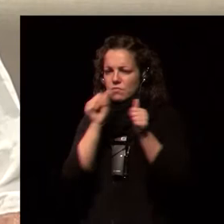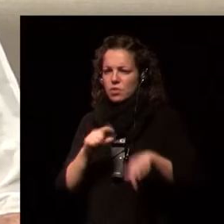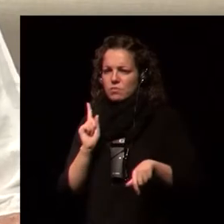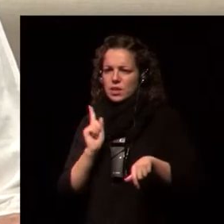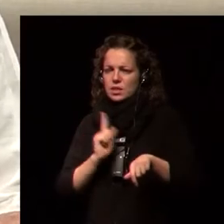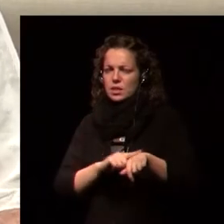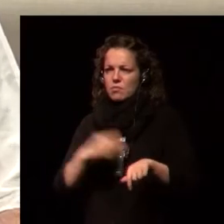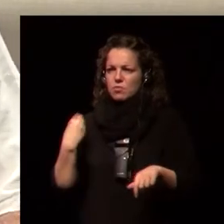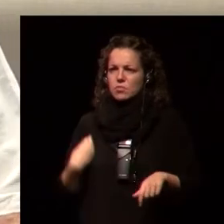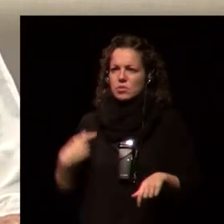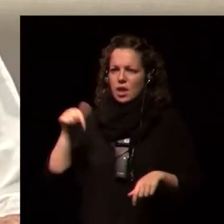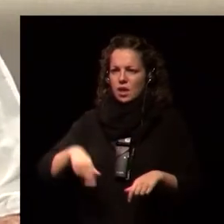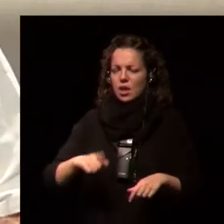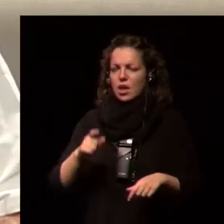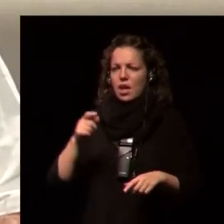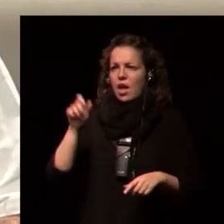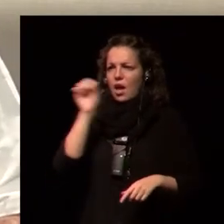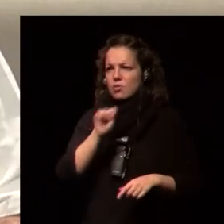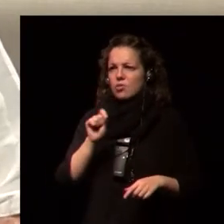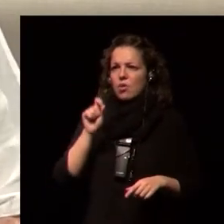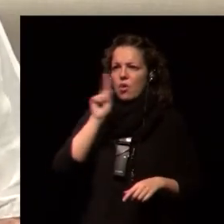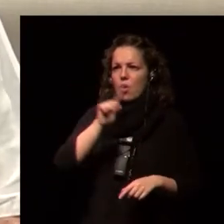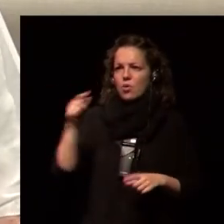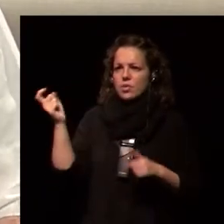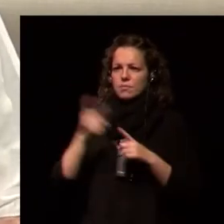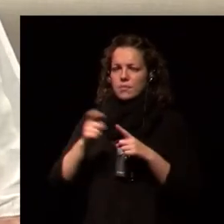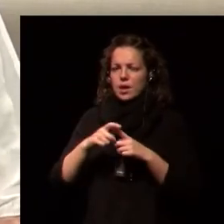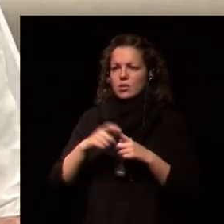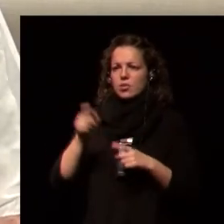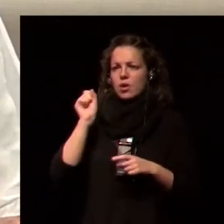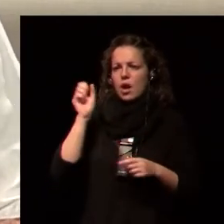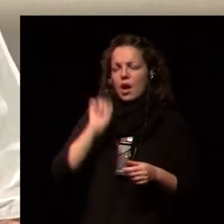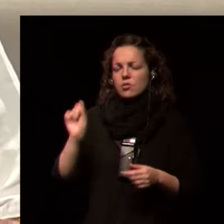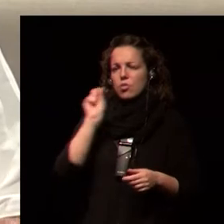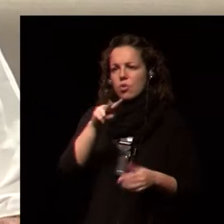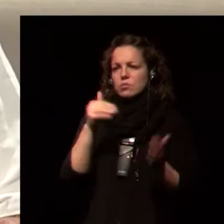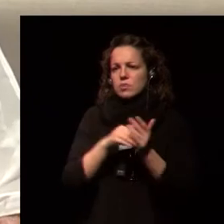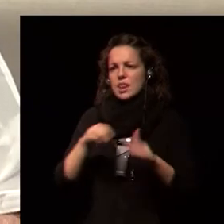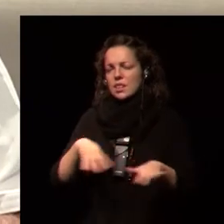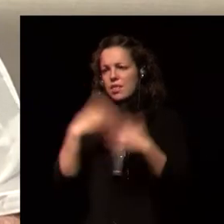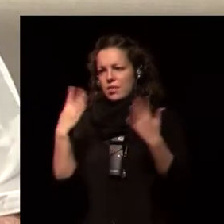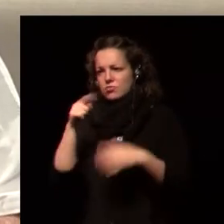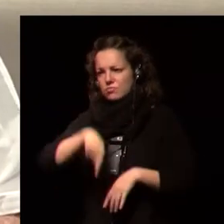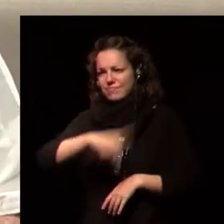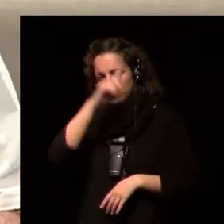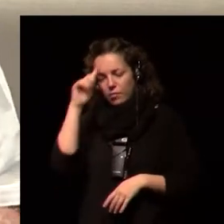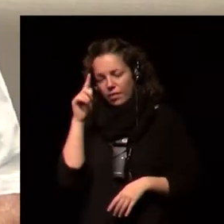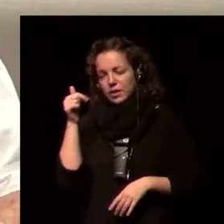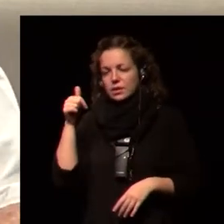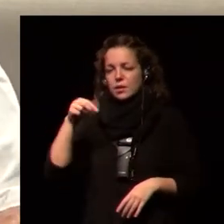yo hablo aquí el 11 de mayo del 2018 en Madrid. En Manila, yo